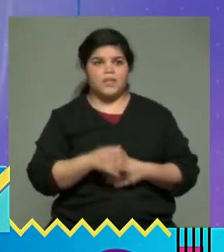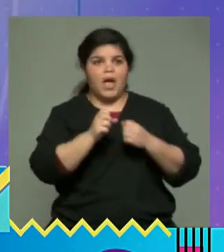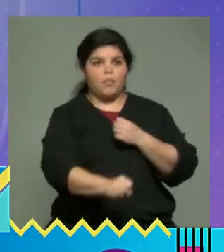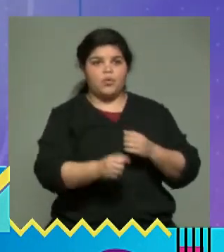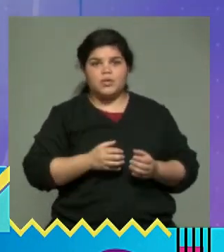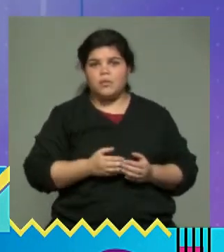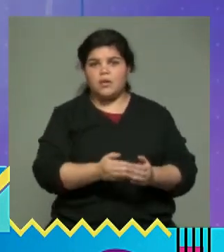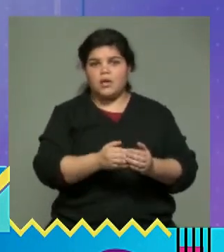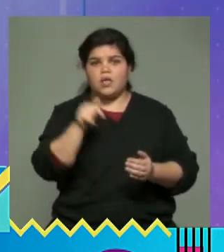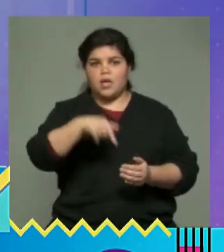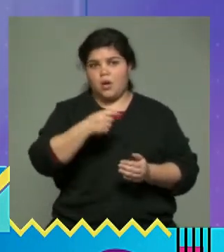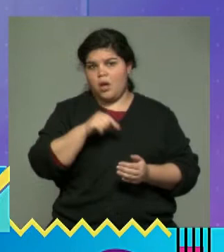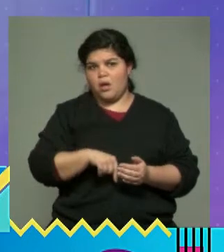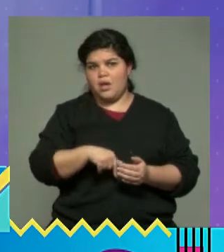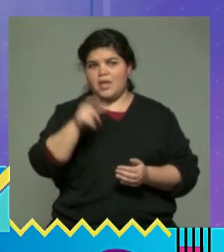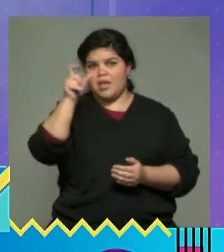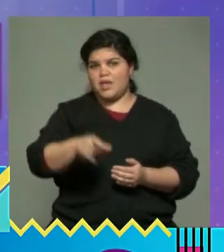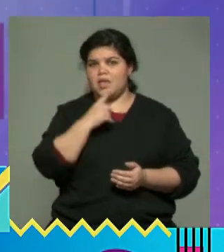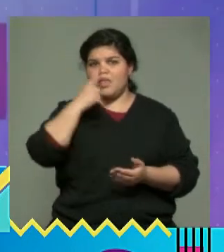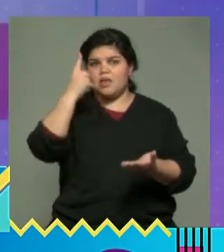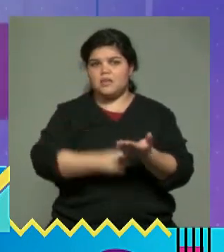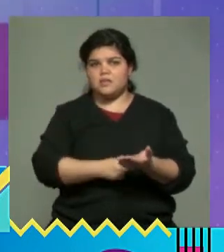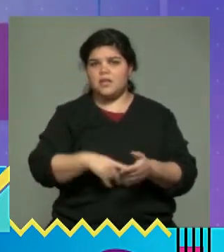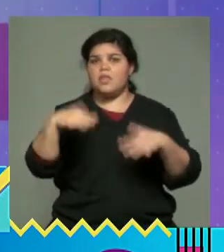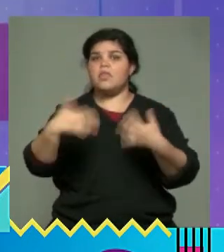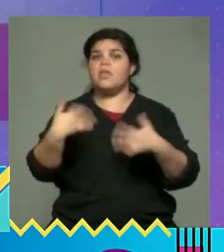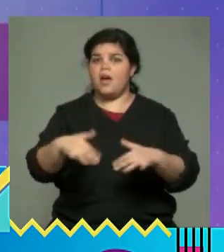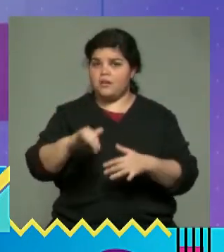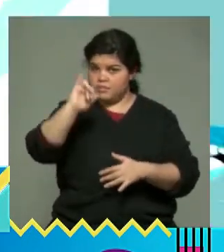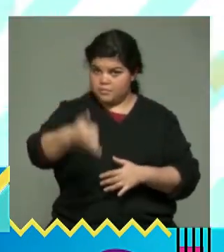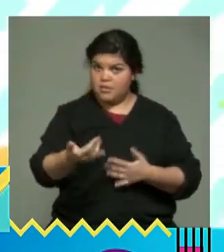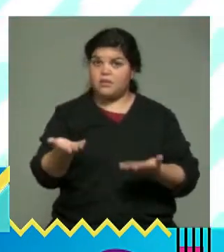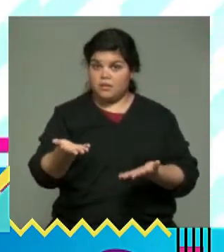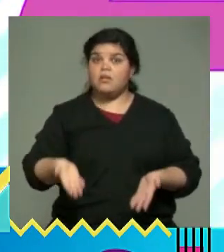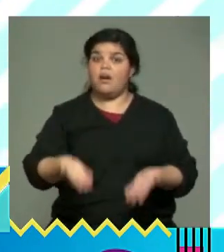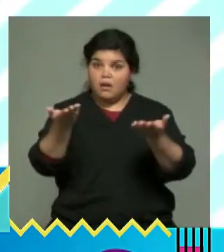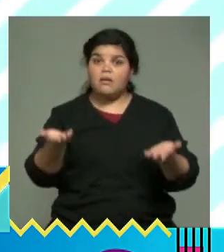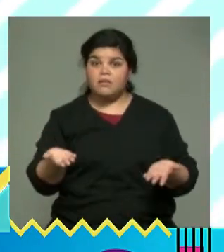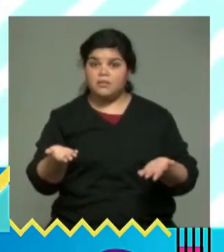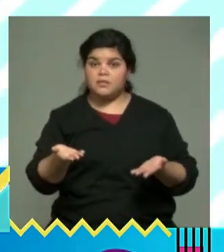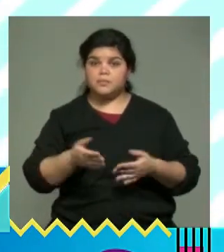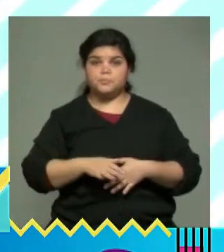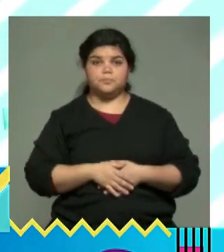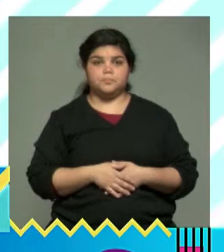y ella puede decidir sobre su vida. Dale, Esteban, quedamos así, dale.